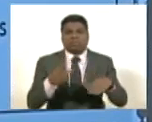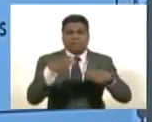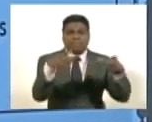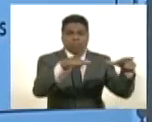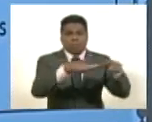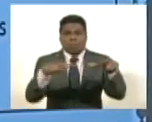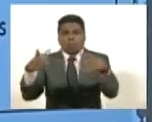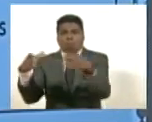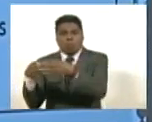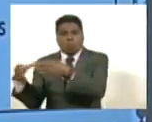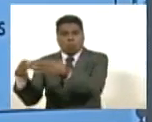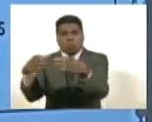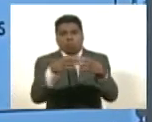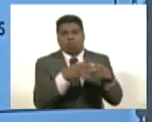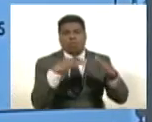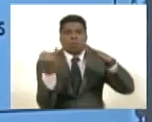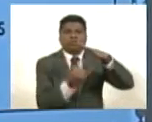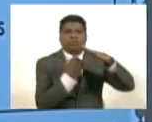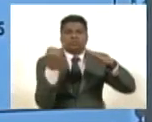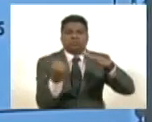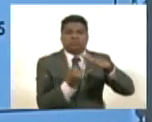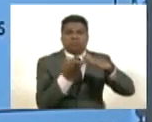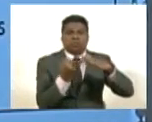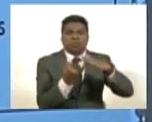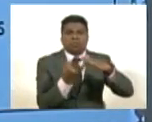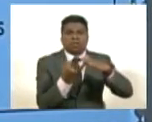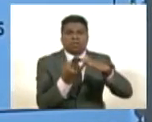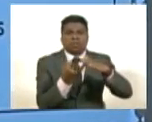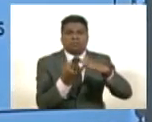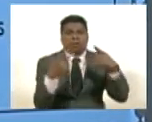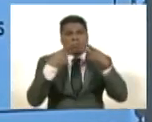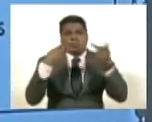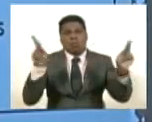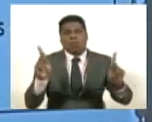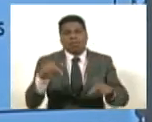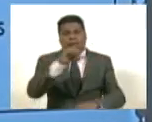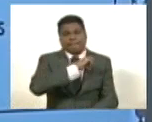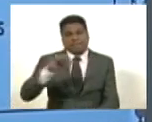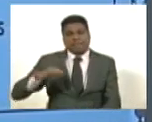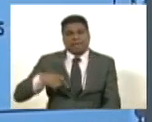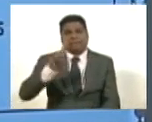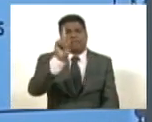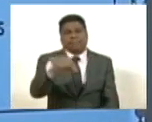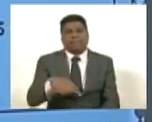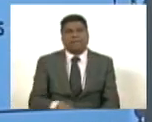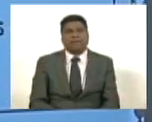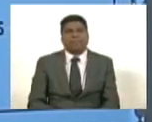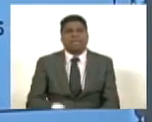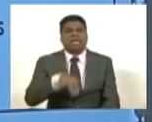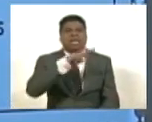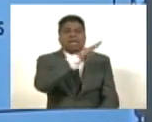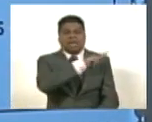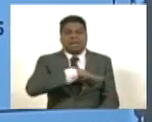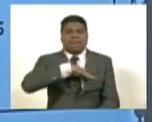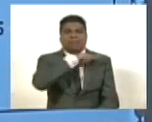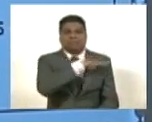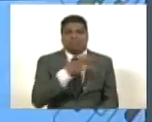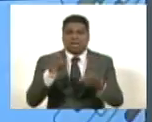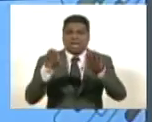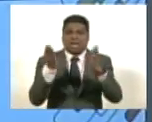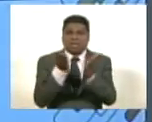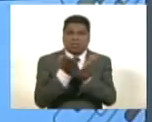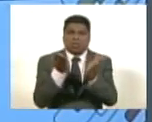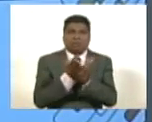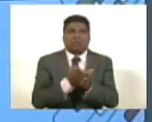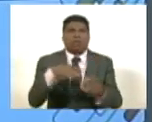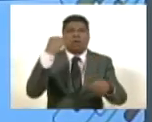entre instituciones de educación pública, instituciones de educación privada y las misiones educativas. En el caso